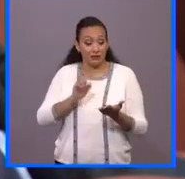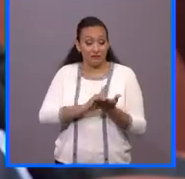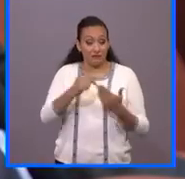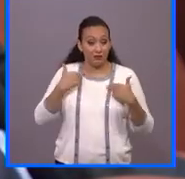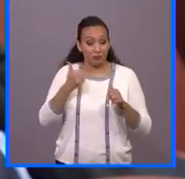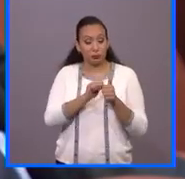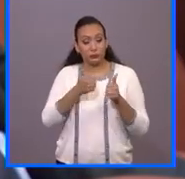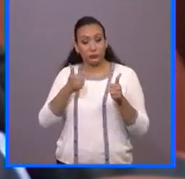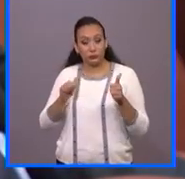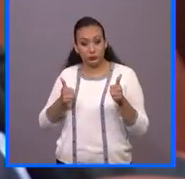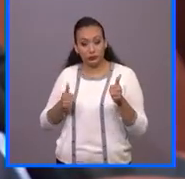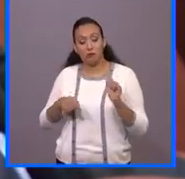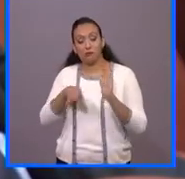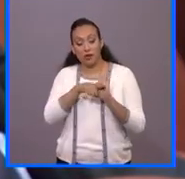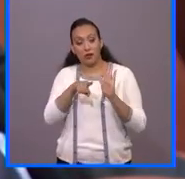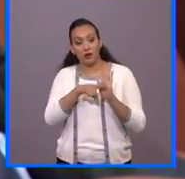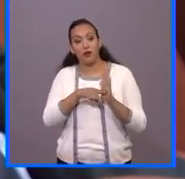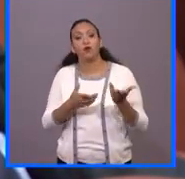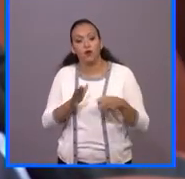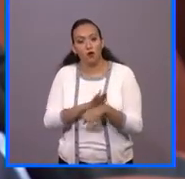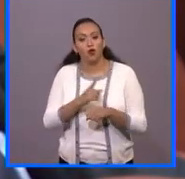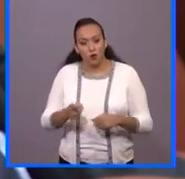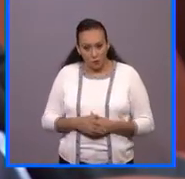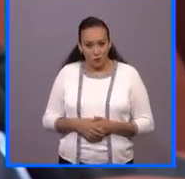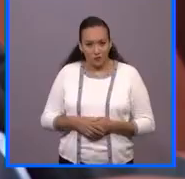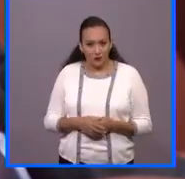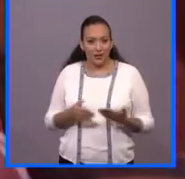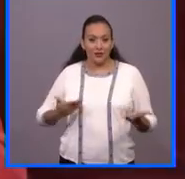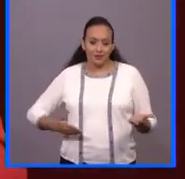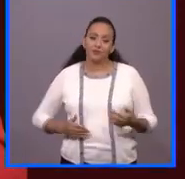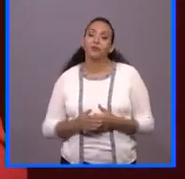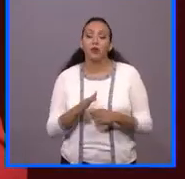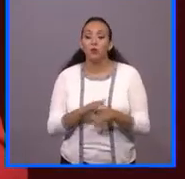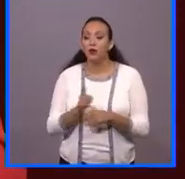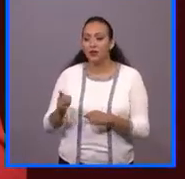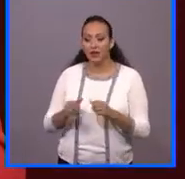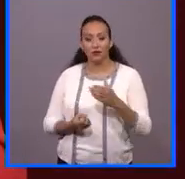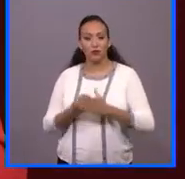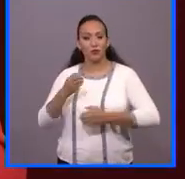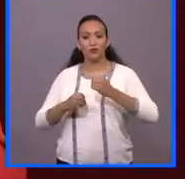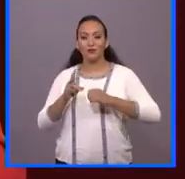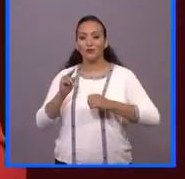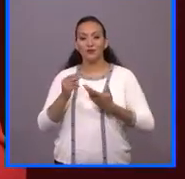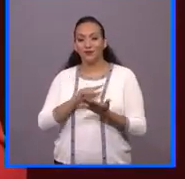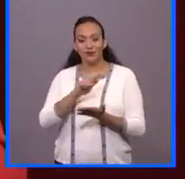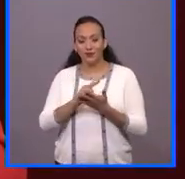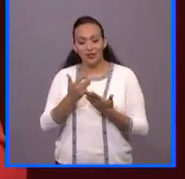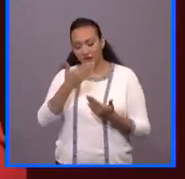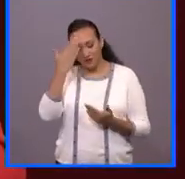derechos humanos de no tomarse en cuenta los precedentes relevantes en la materia por parte de la nueva integración del Poder